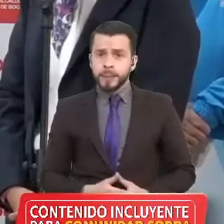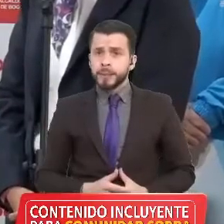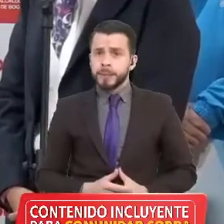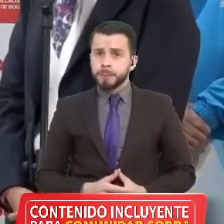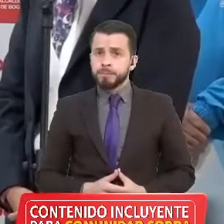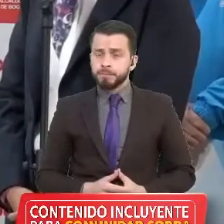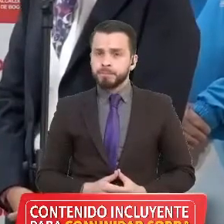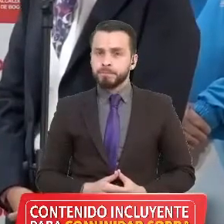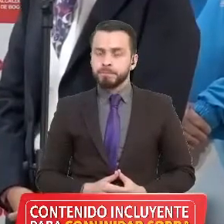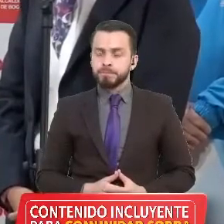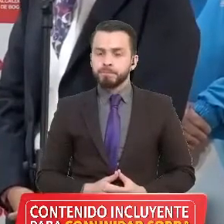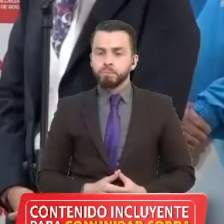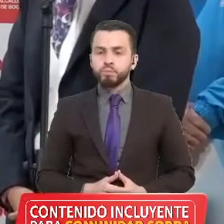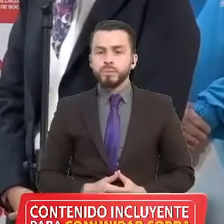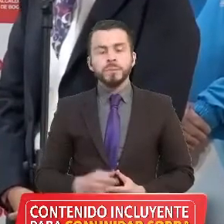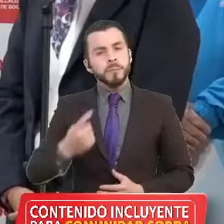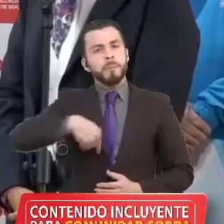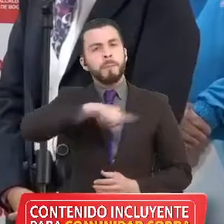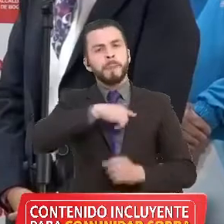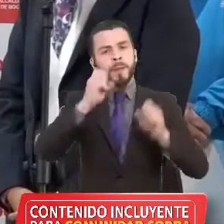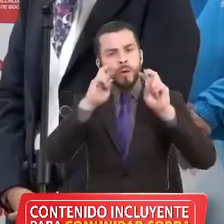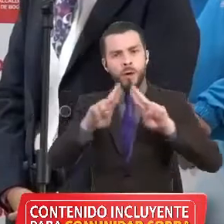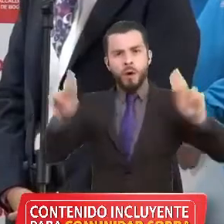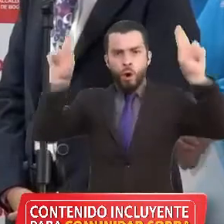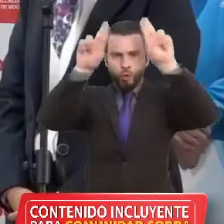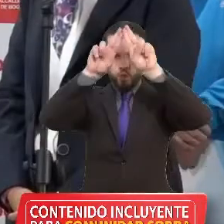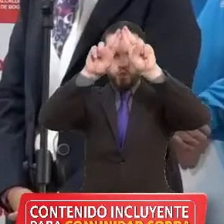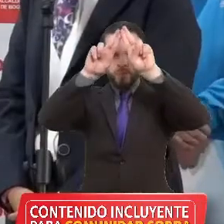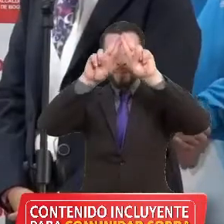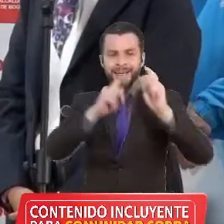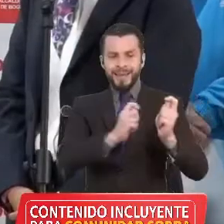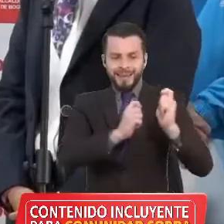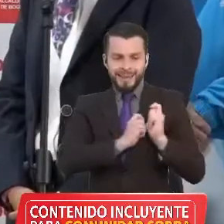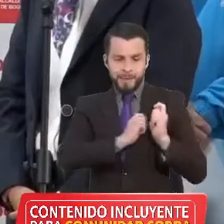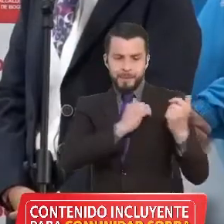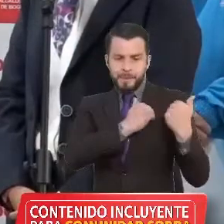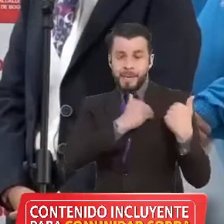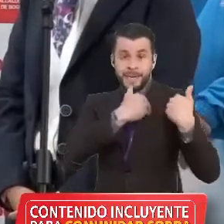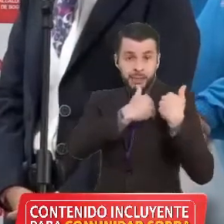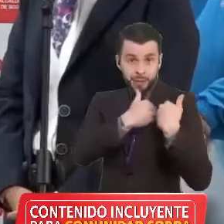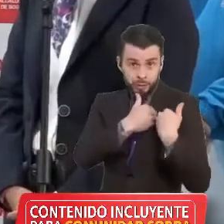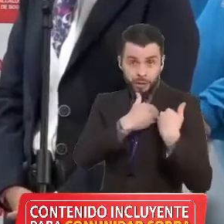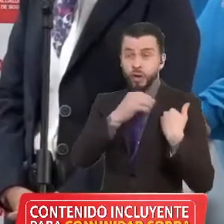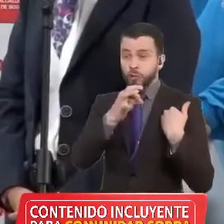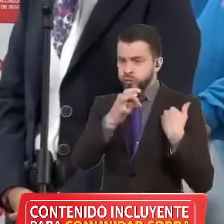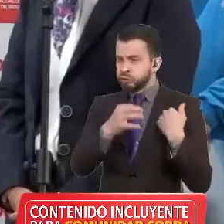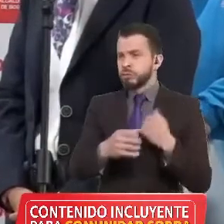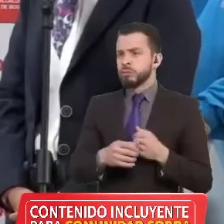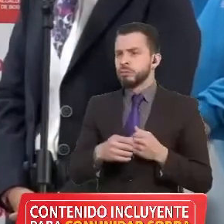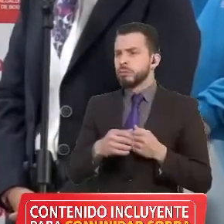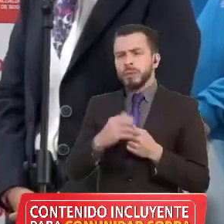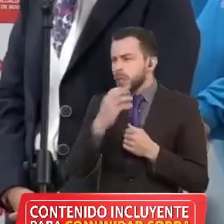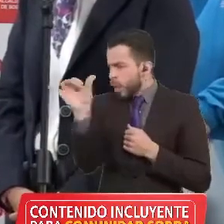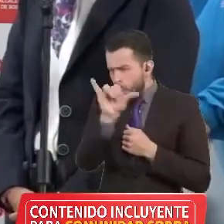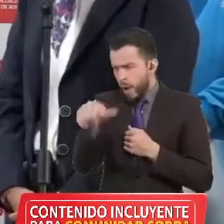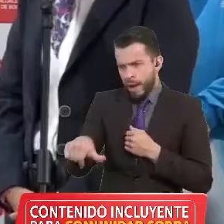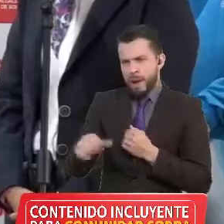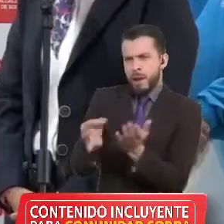mandato hemos apoyado hemos acompañado hemos ayudado a autoridades locales